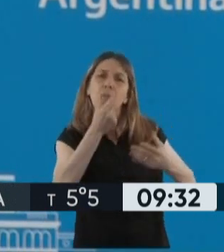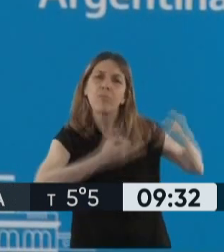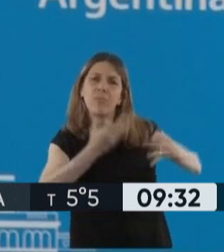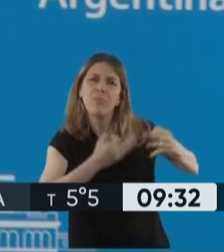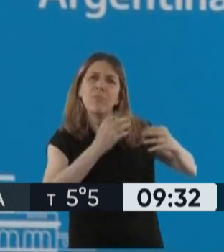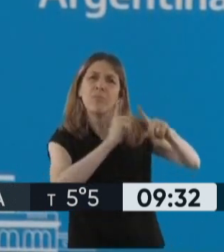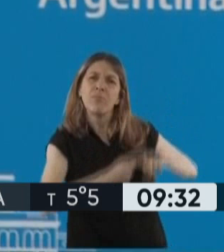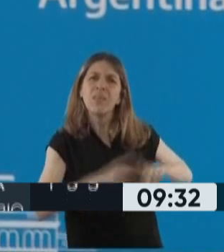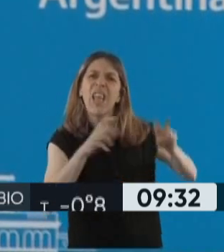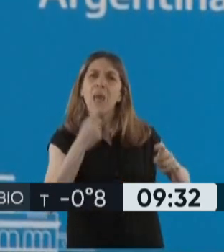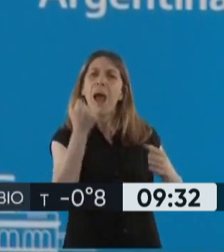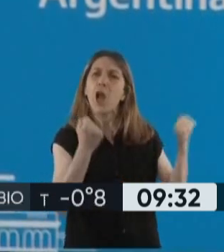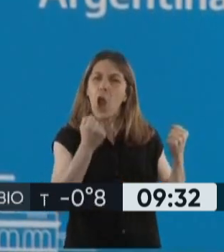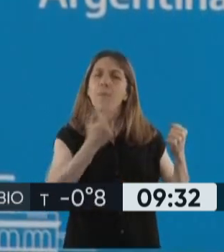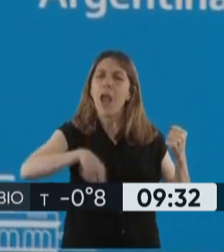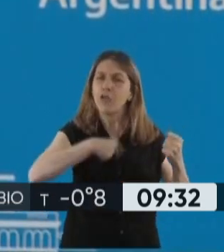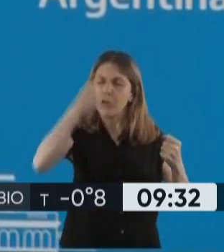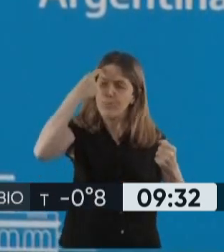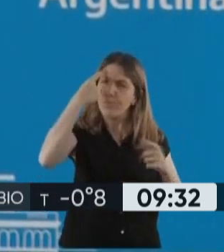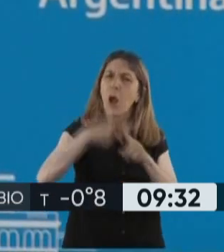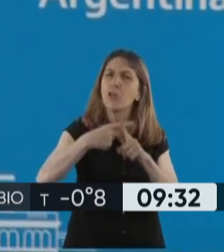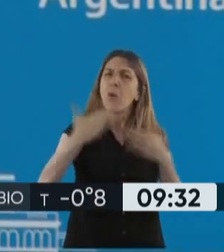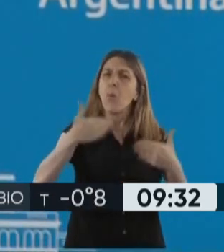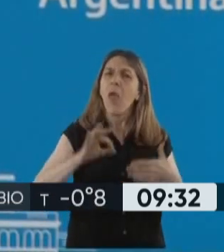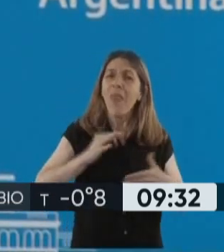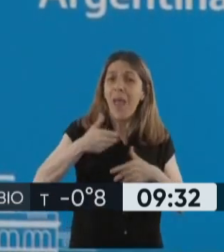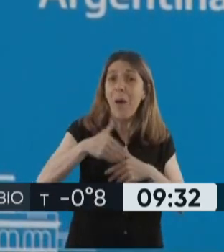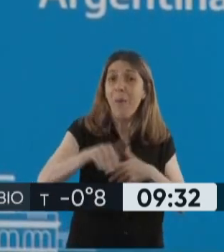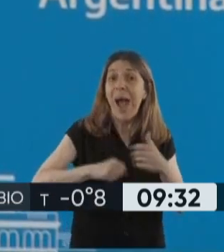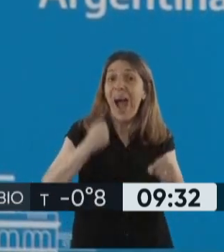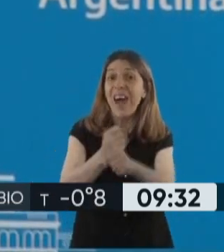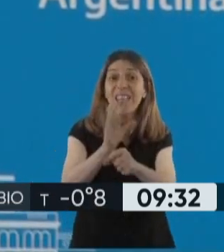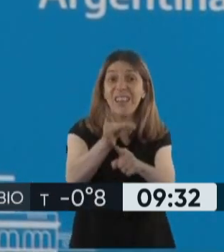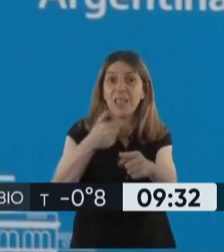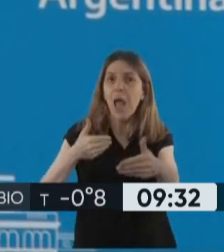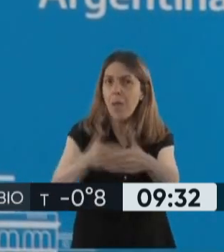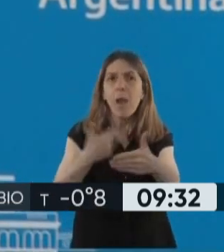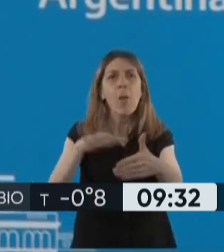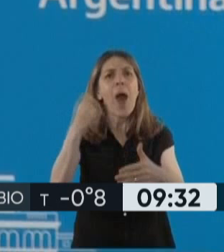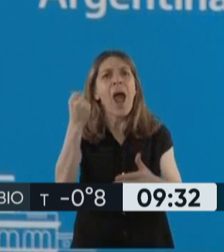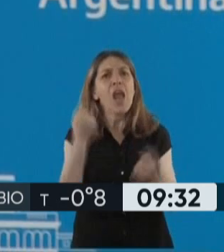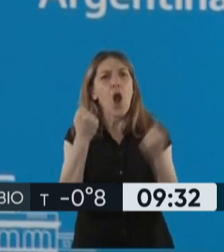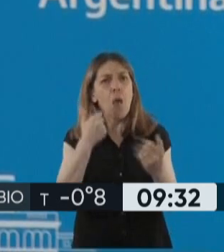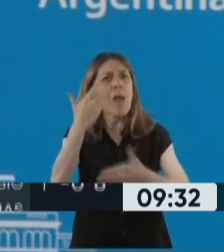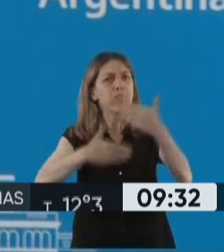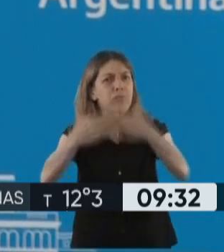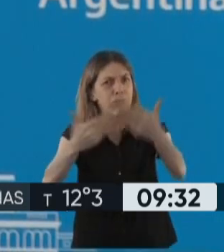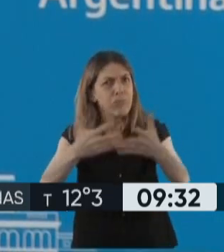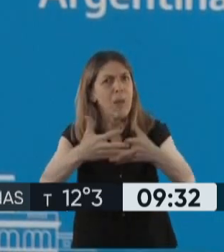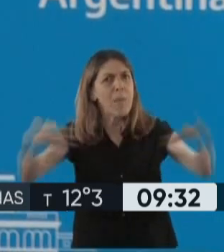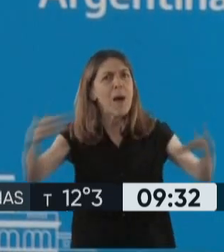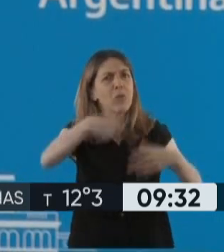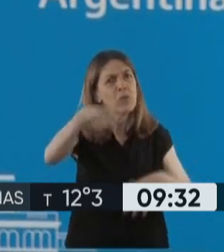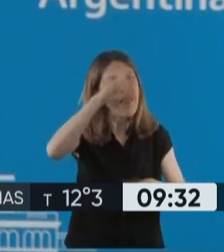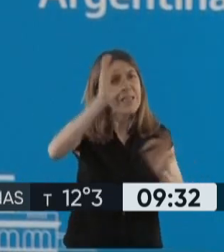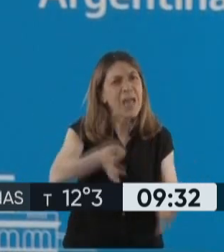esta semana nos permiten alentar que de acá a fin de año vamos a seguir con este ritmo de crecimiento que se está incrementando. Ustedes saben, lo supimos esta semana,